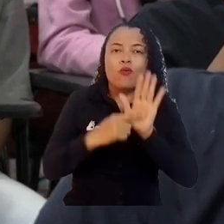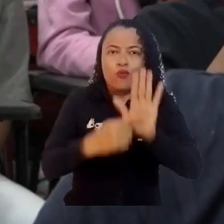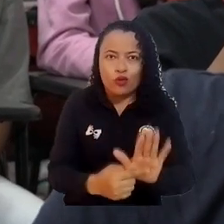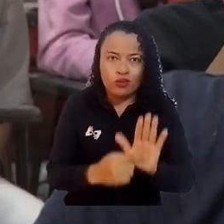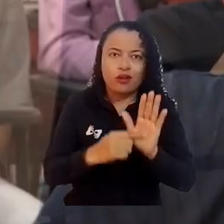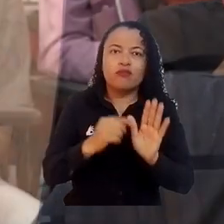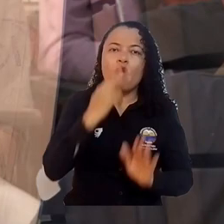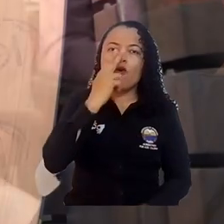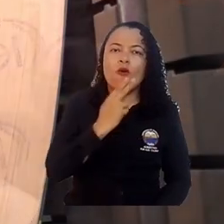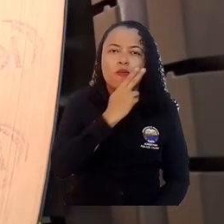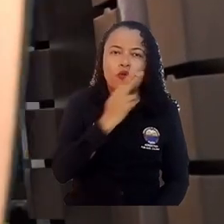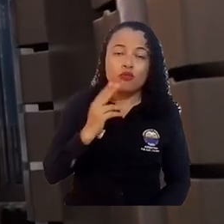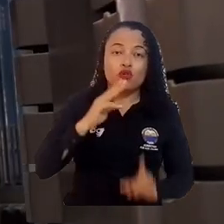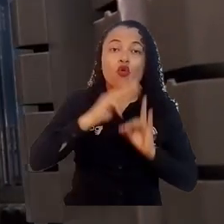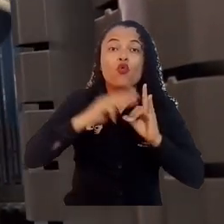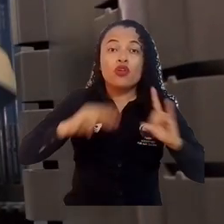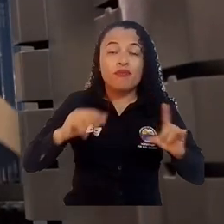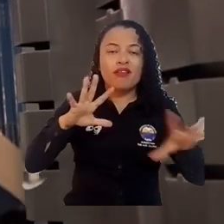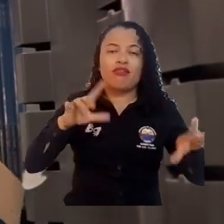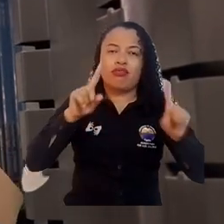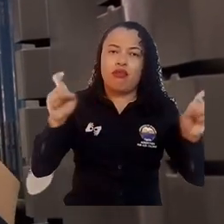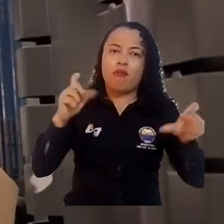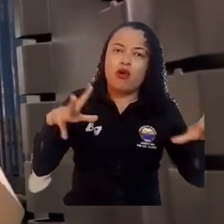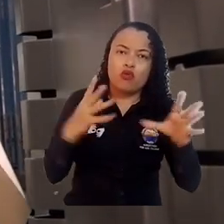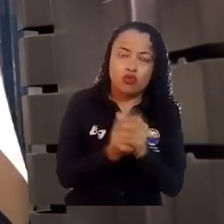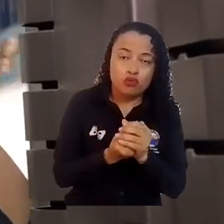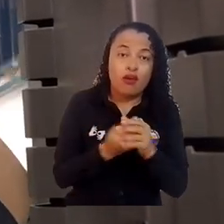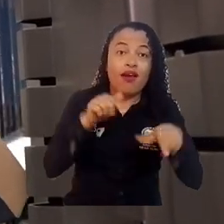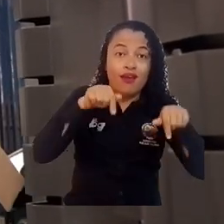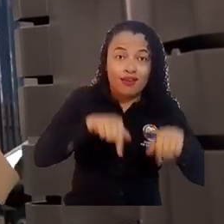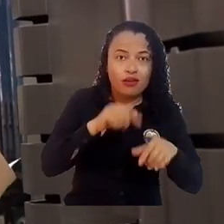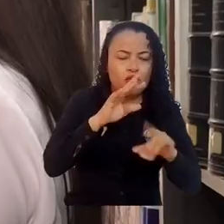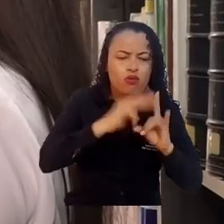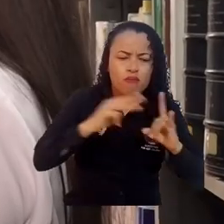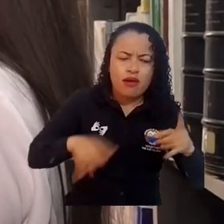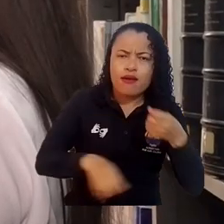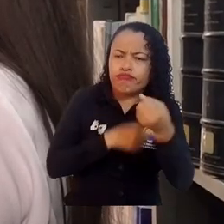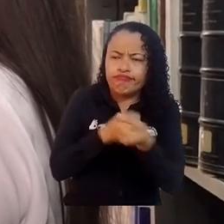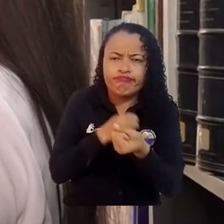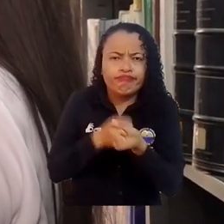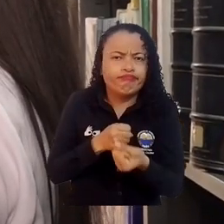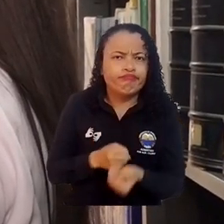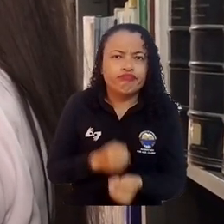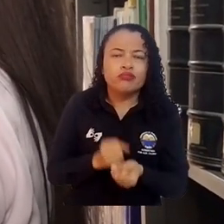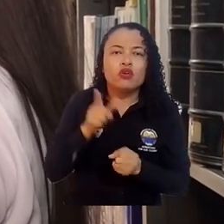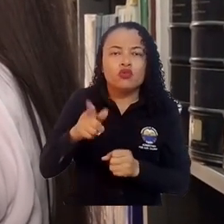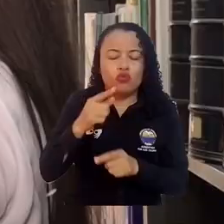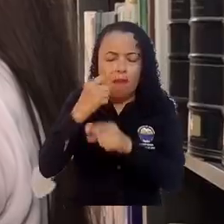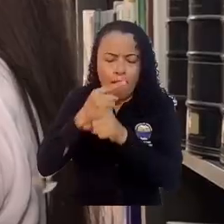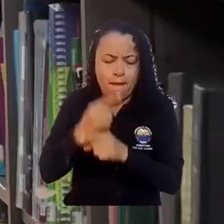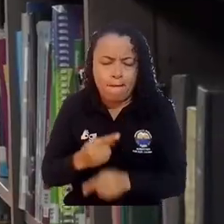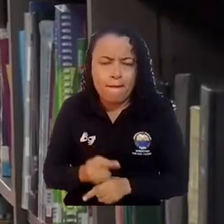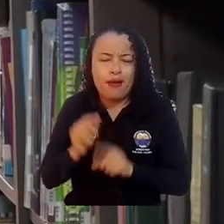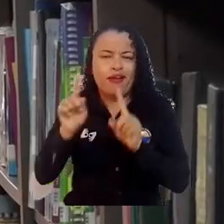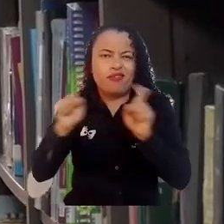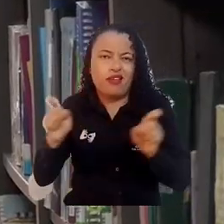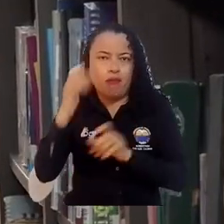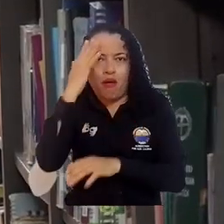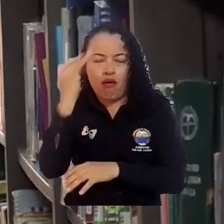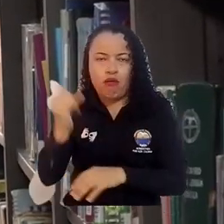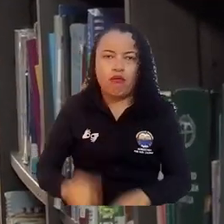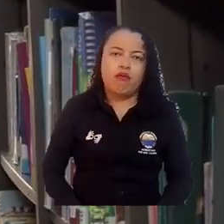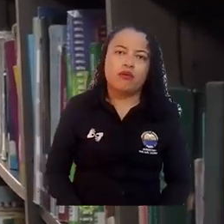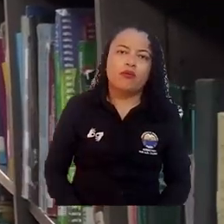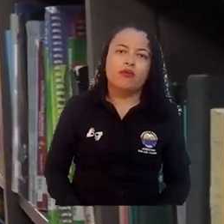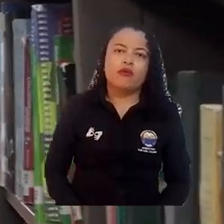cara visible del compromiso de Uni Magdalena con la inclusión, gracias al apoyo permanente que recibe mientras cumple con sus deberes